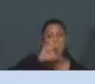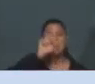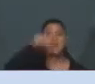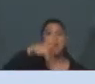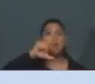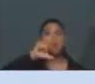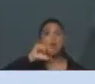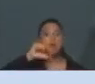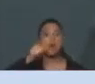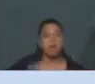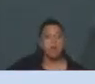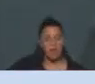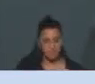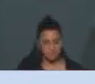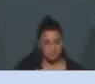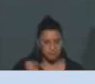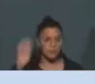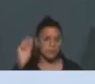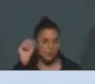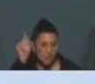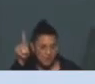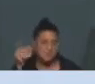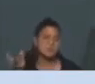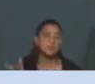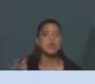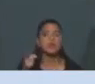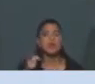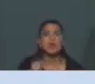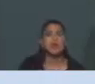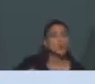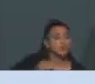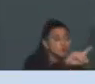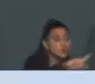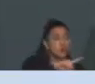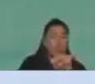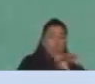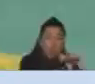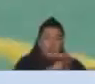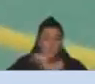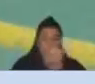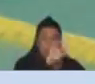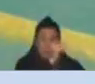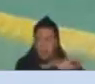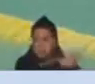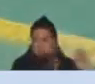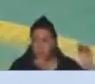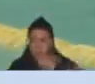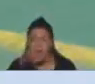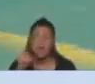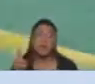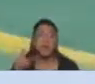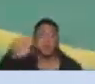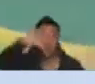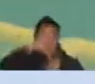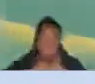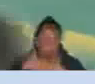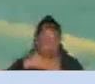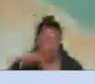Mococa, sí, estado de San Pablo, donde obviamente van todos los estados de Brasil más varios países de Sudamérica. Es un